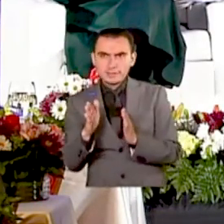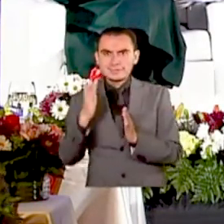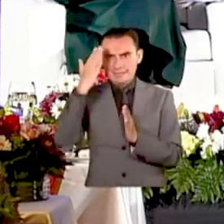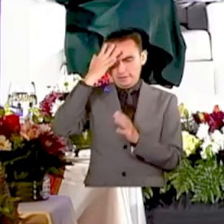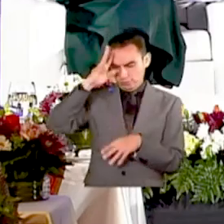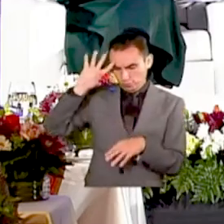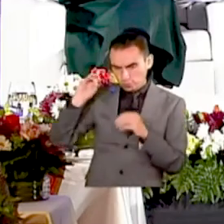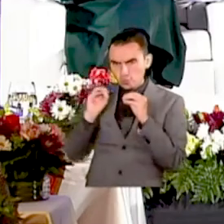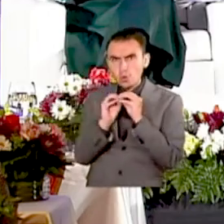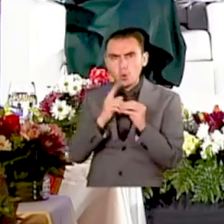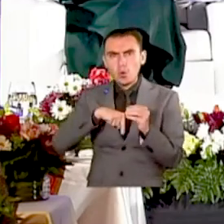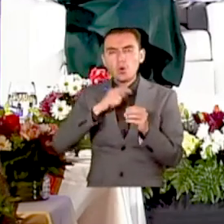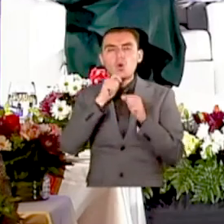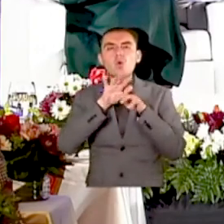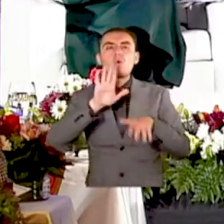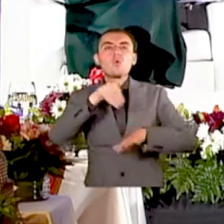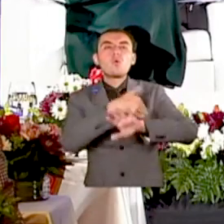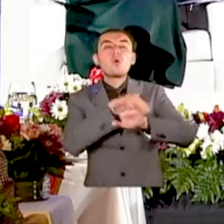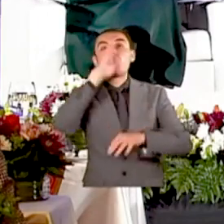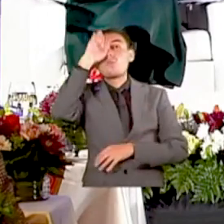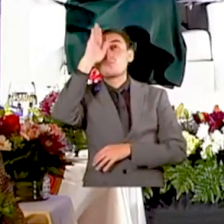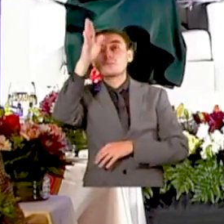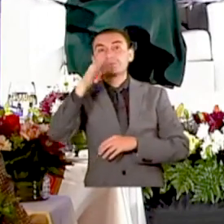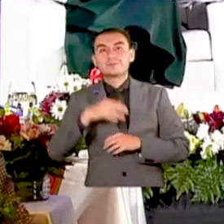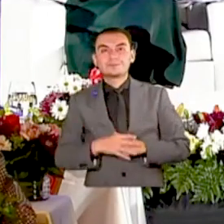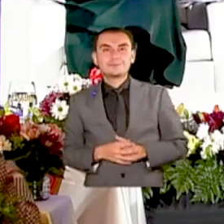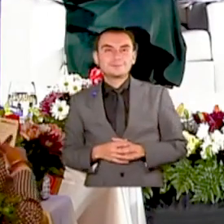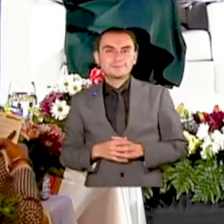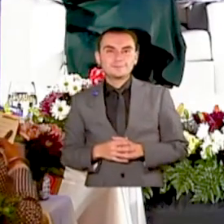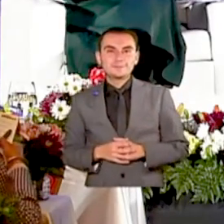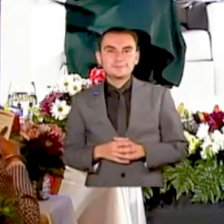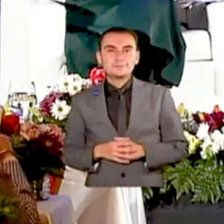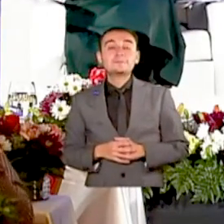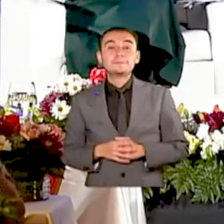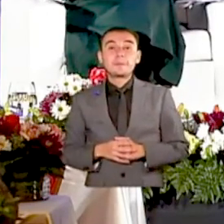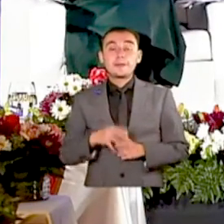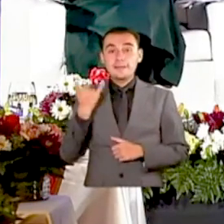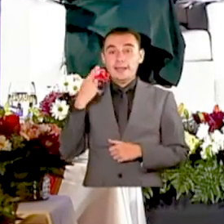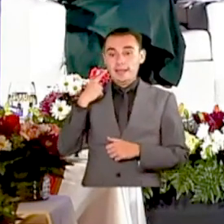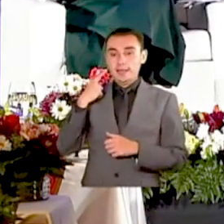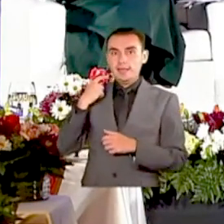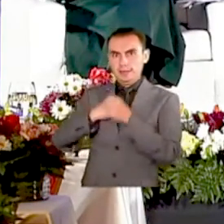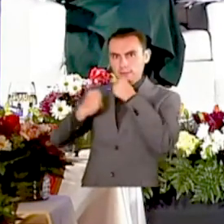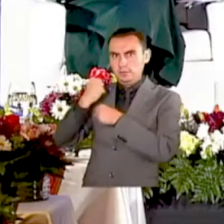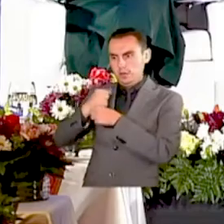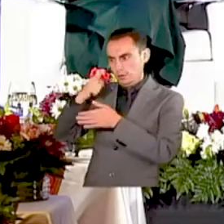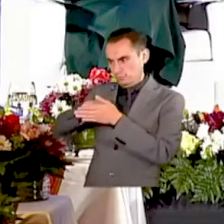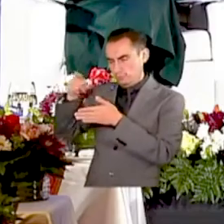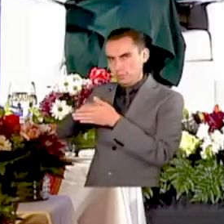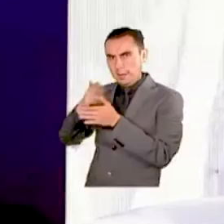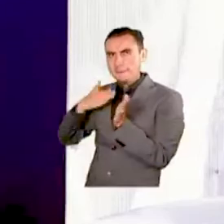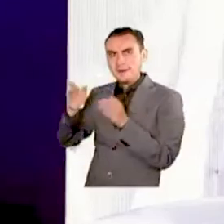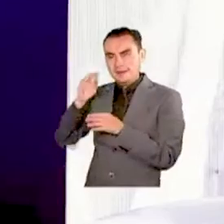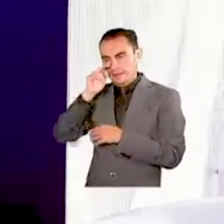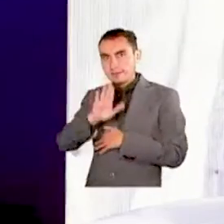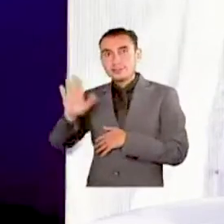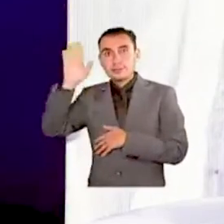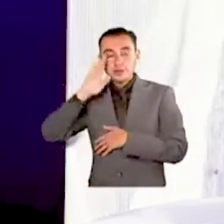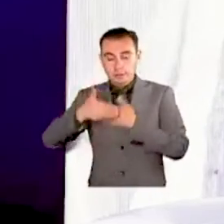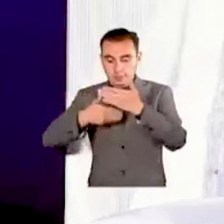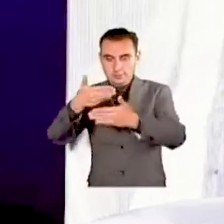conjunta del Ministerio Público a largo plazo. Fue expedido el año pasado por mandato de la Ley del Plan Nacional de